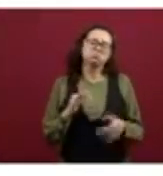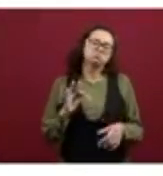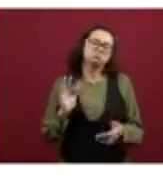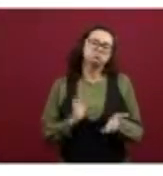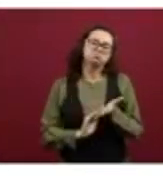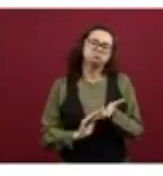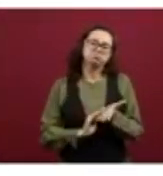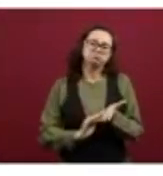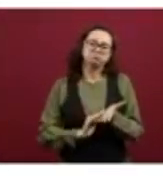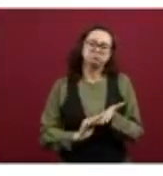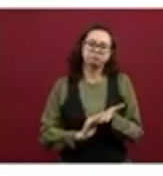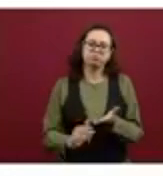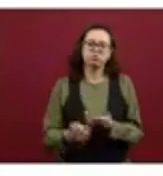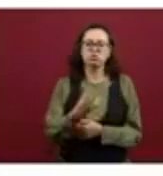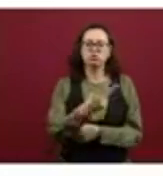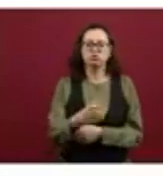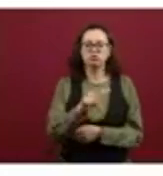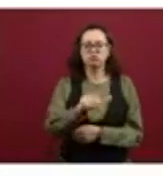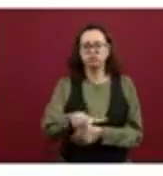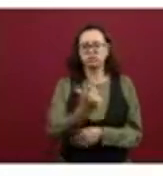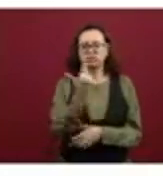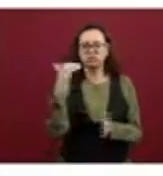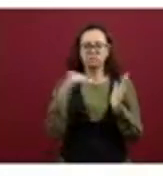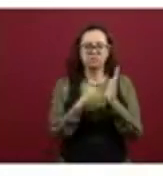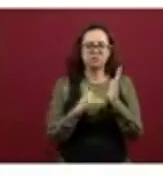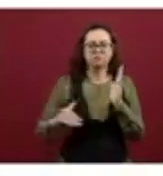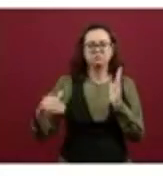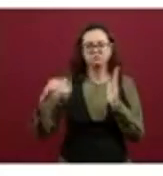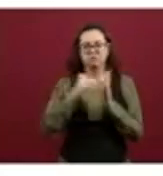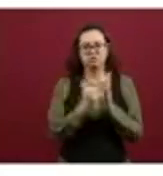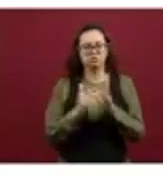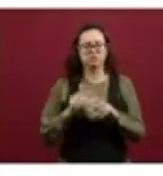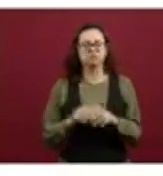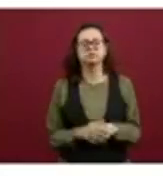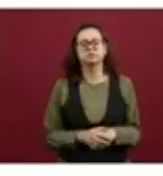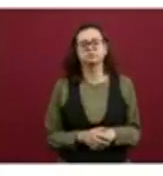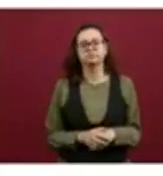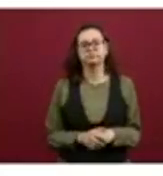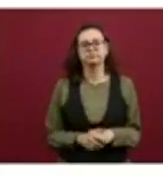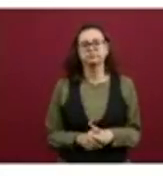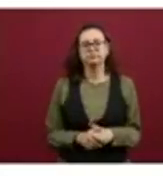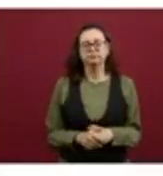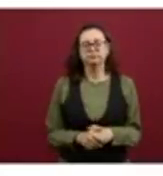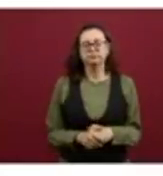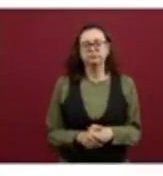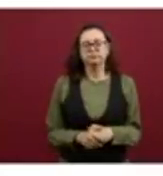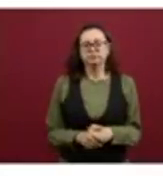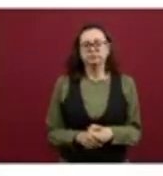ahí suman 213 mil millones de los 400 mil que señalábamos ahorita.